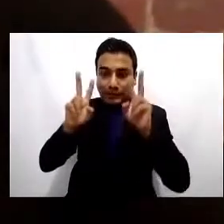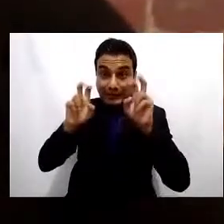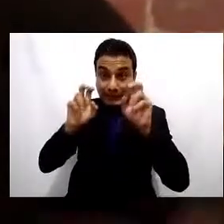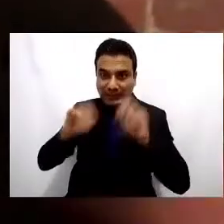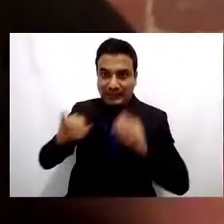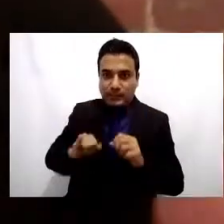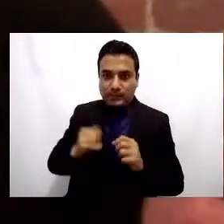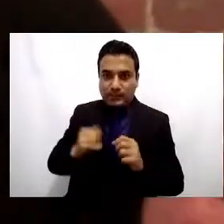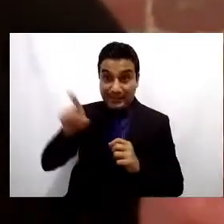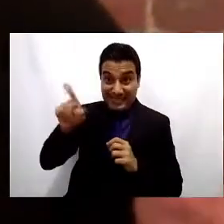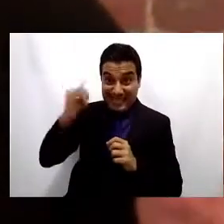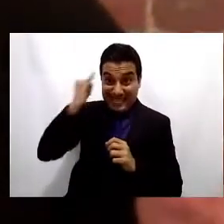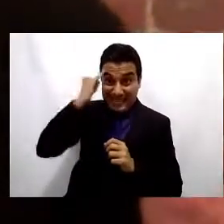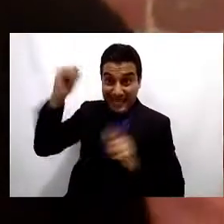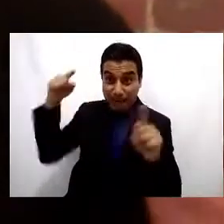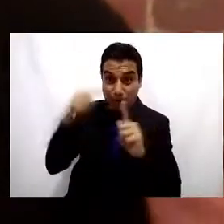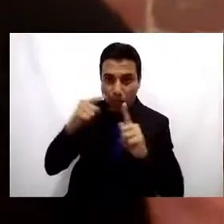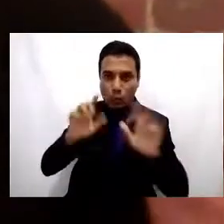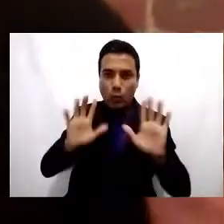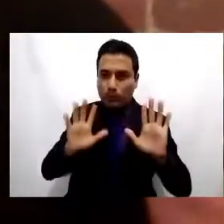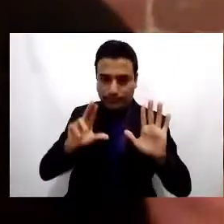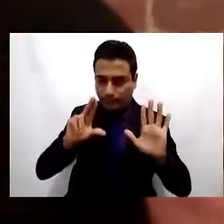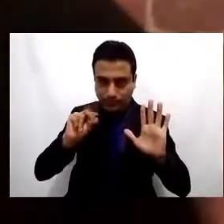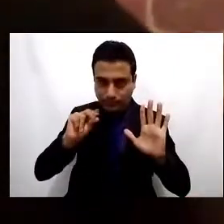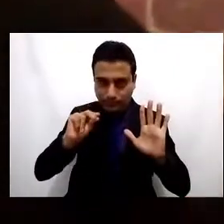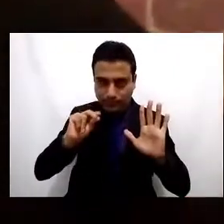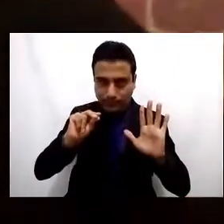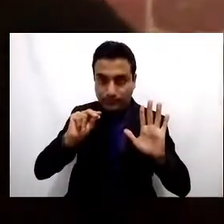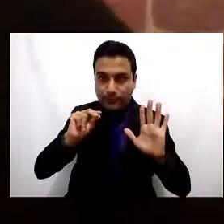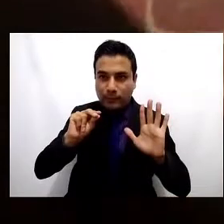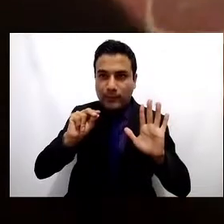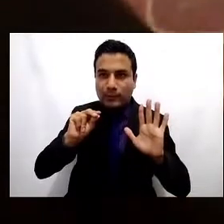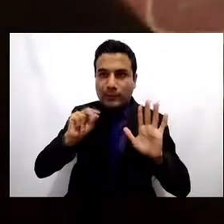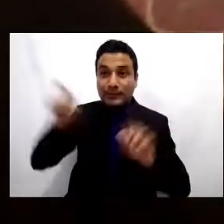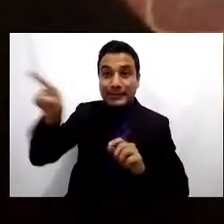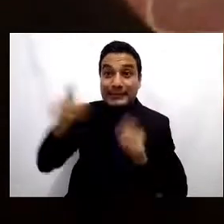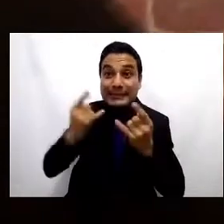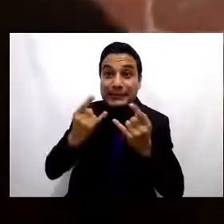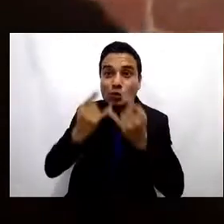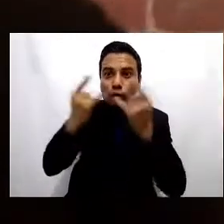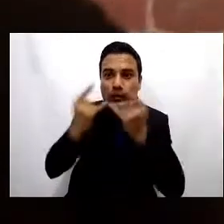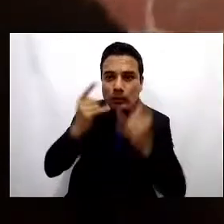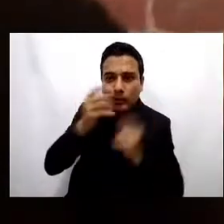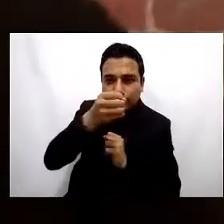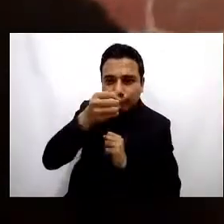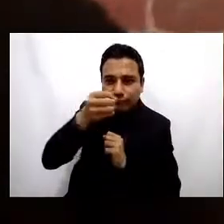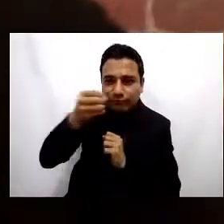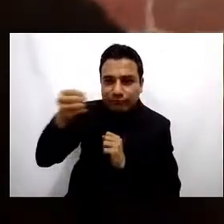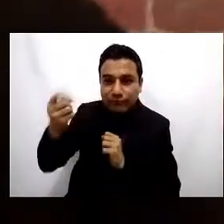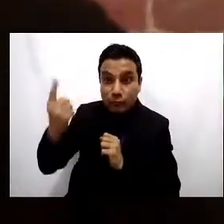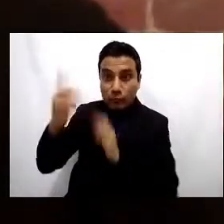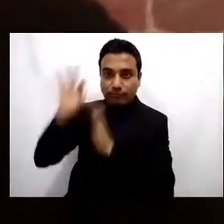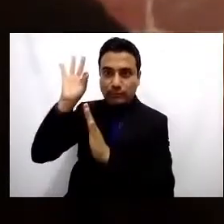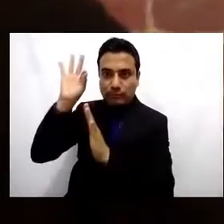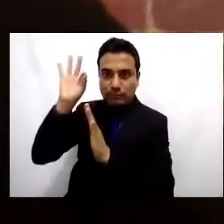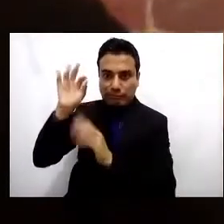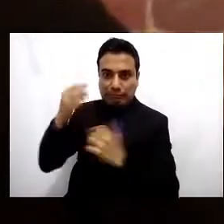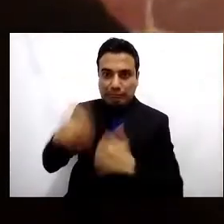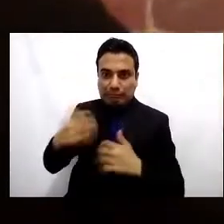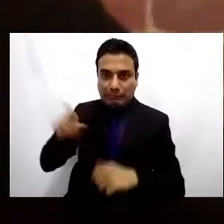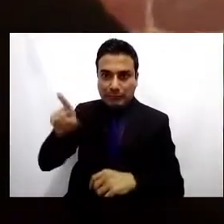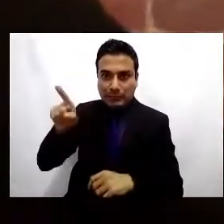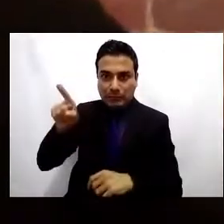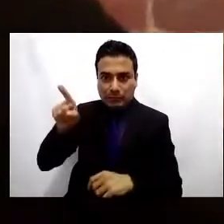a la construcción de sentido que hace un relato. Cuando encontramos en ese relato un